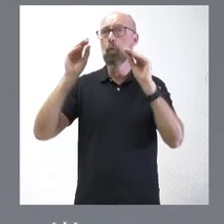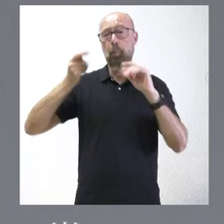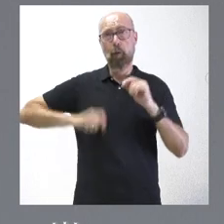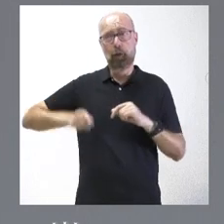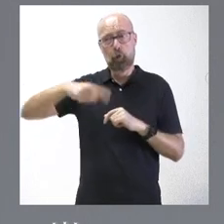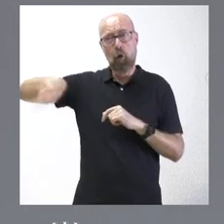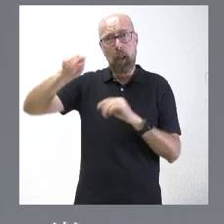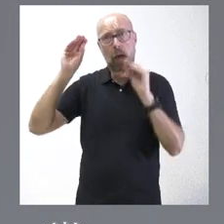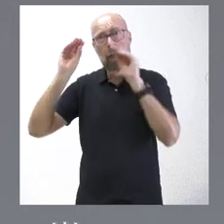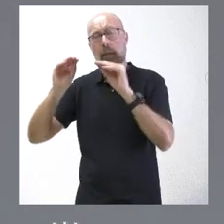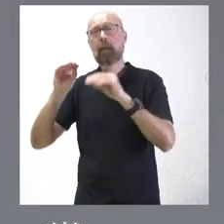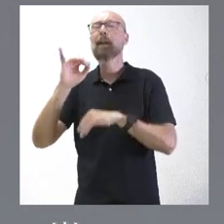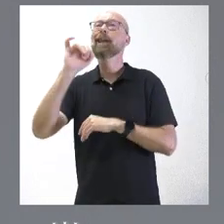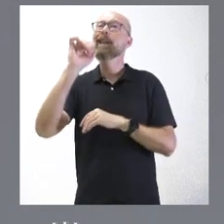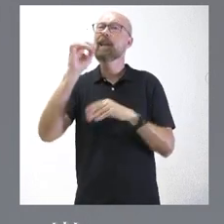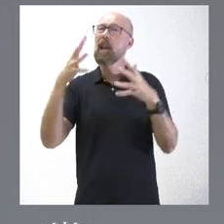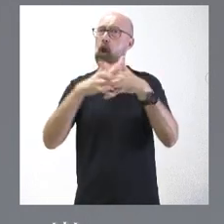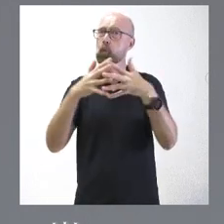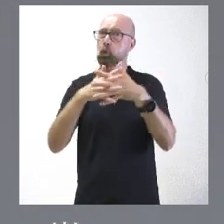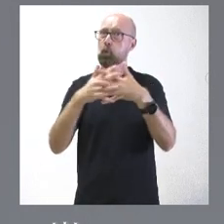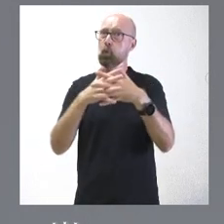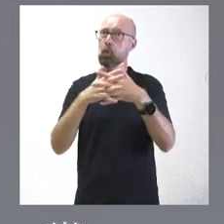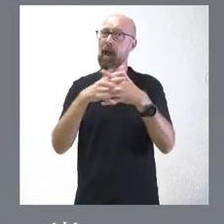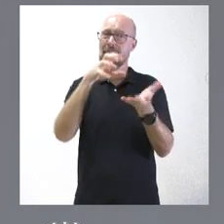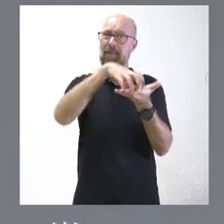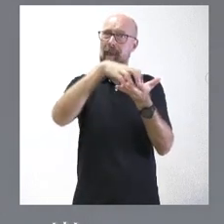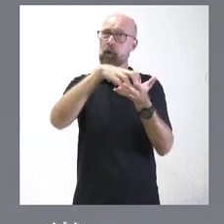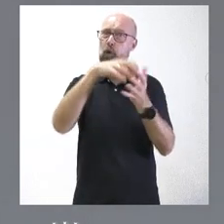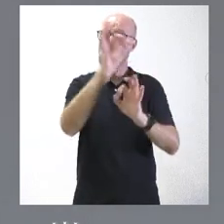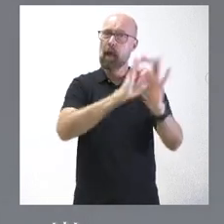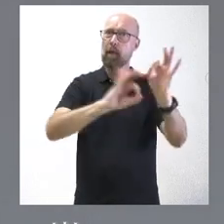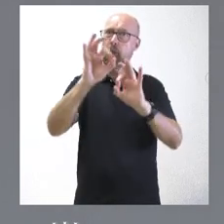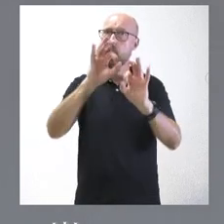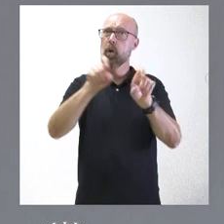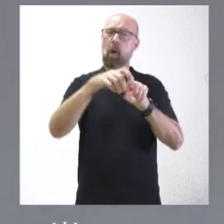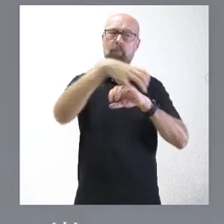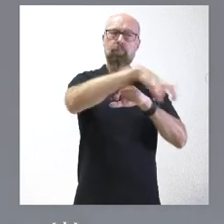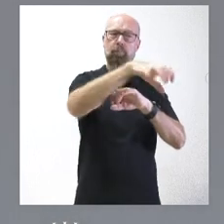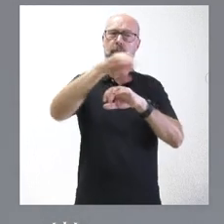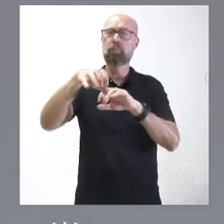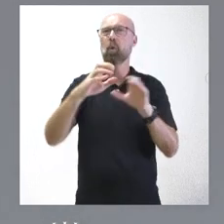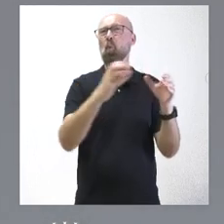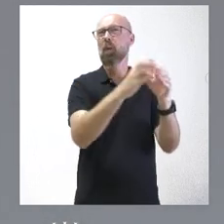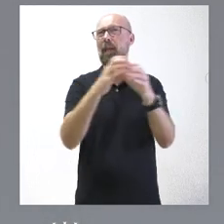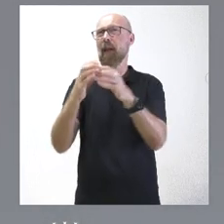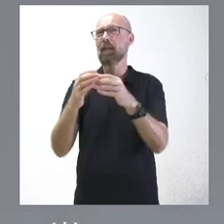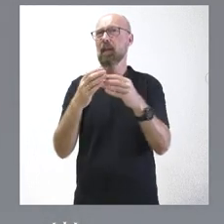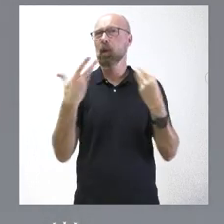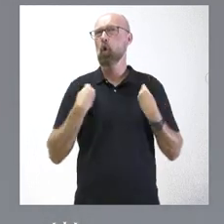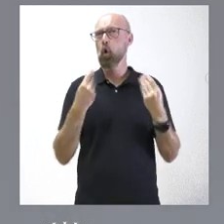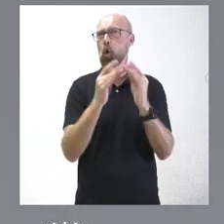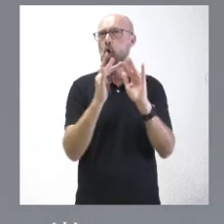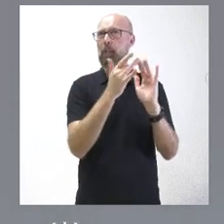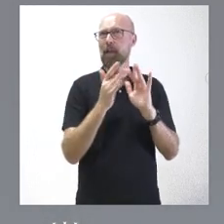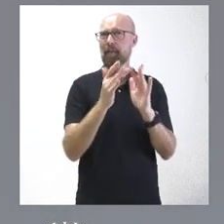y la estructuración de los centros en unidades de convivencia como ustedes nos han oído repetir muchas